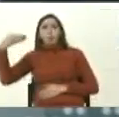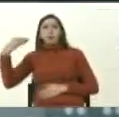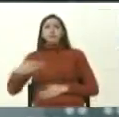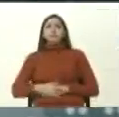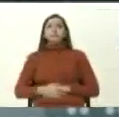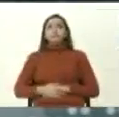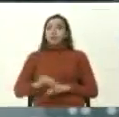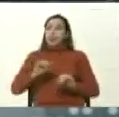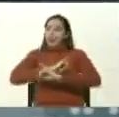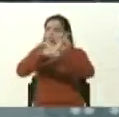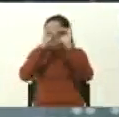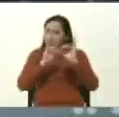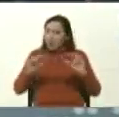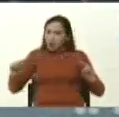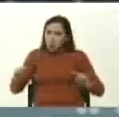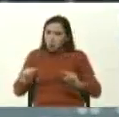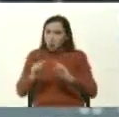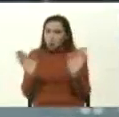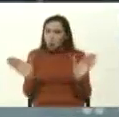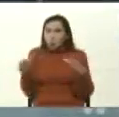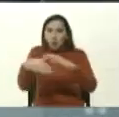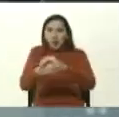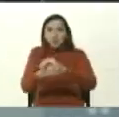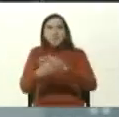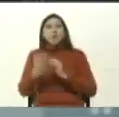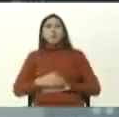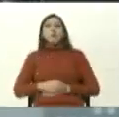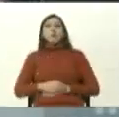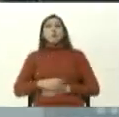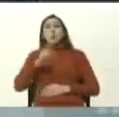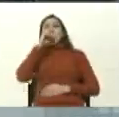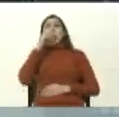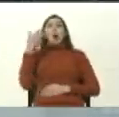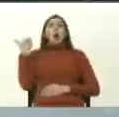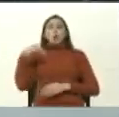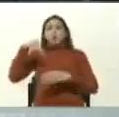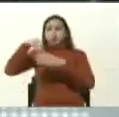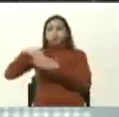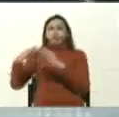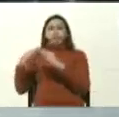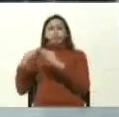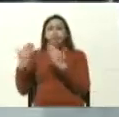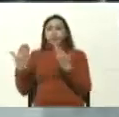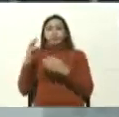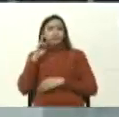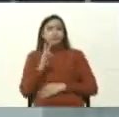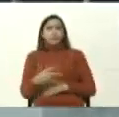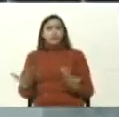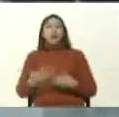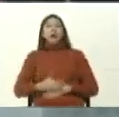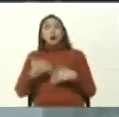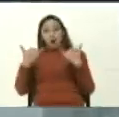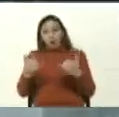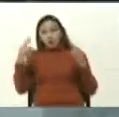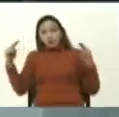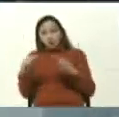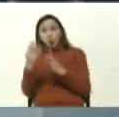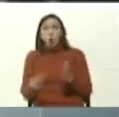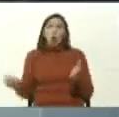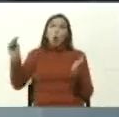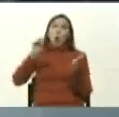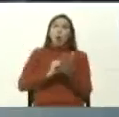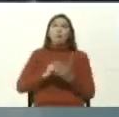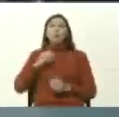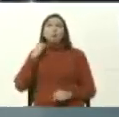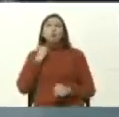La felicidad de reencontrarse con sus amigos más de un año fuera del aula de clase presencial, y hemos estado